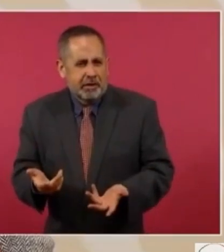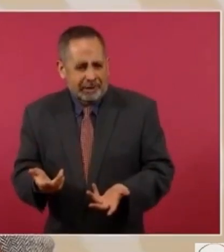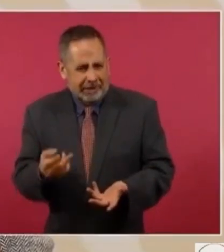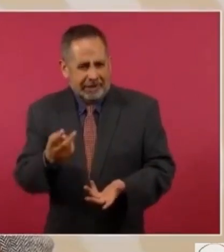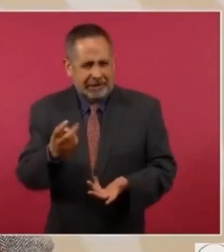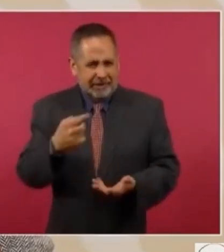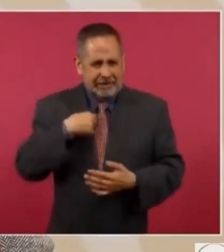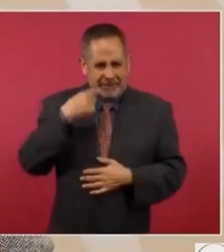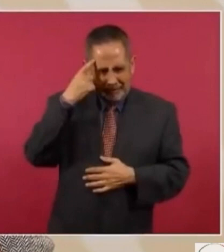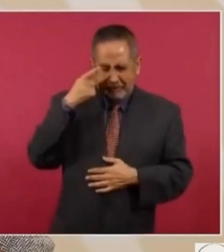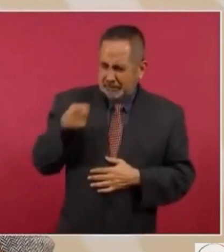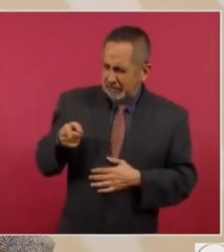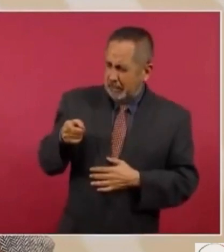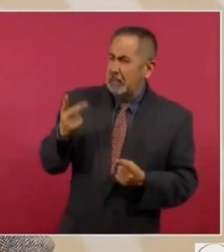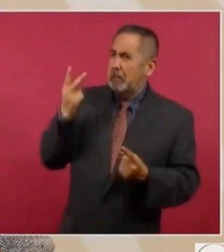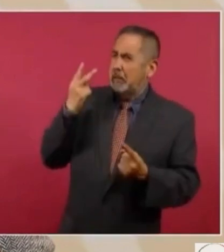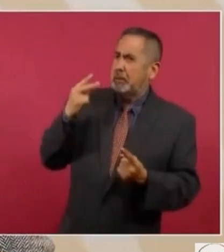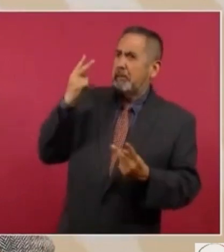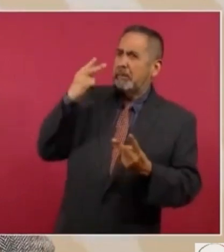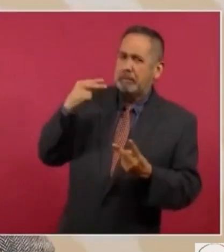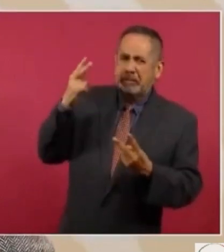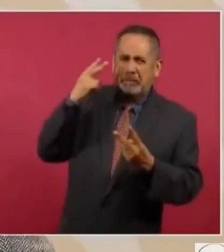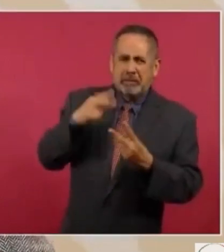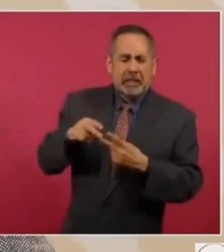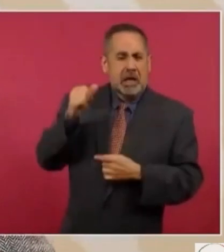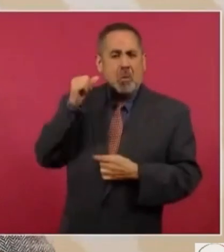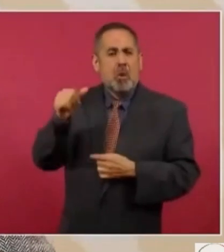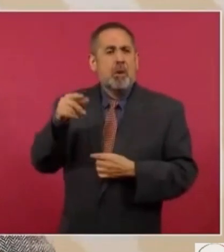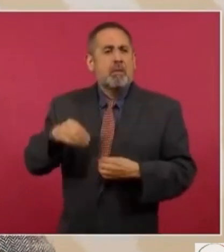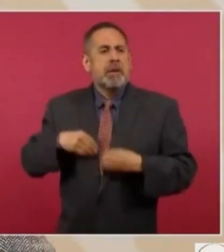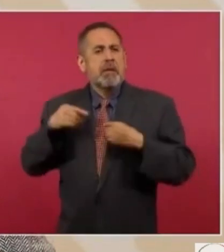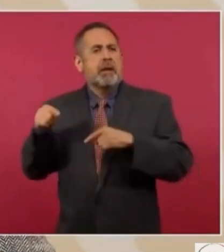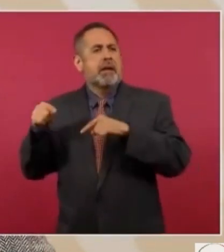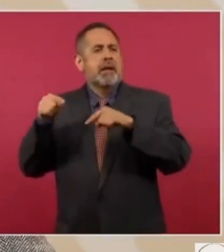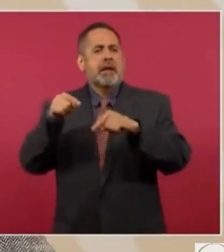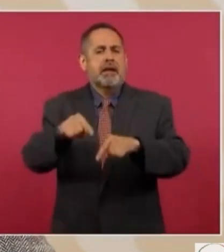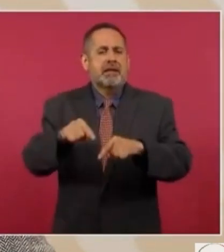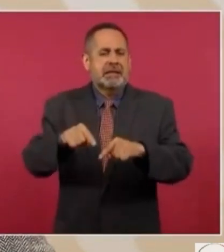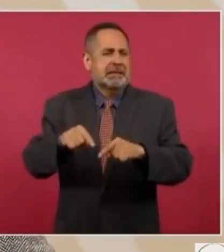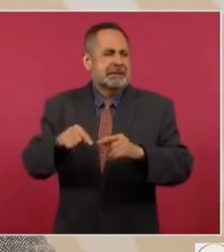Y ya se fue a Acapulco, pero vive, ¿no?